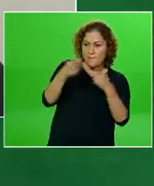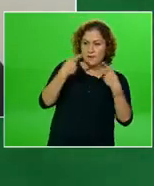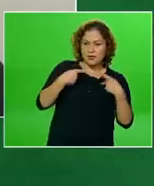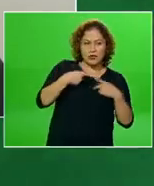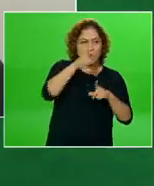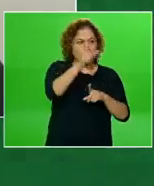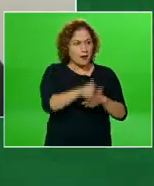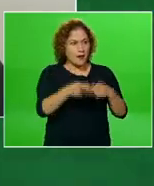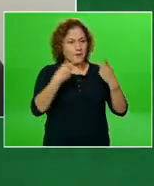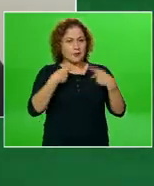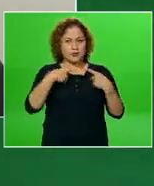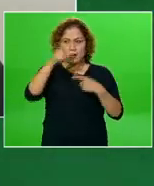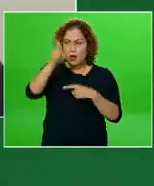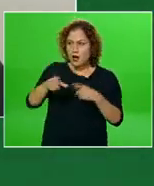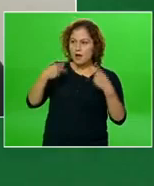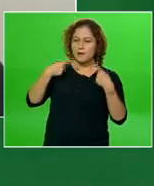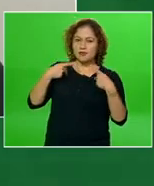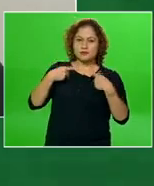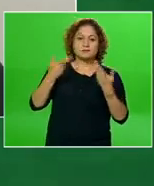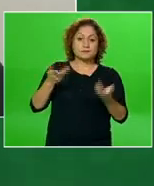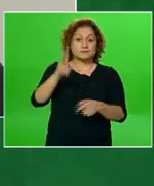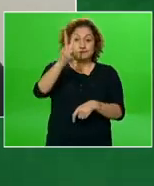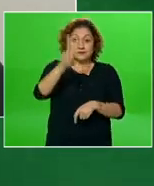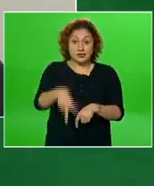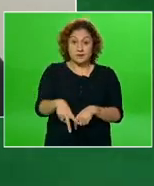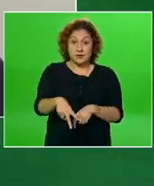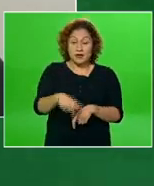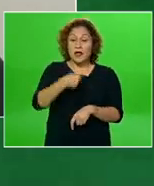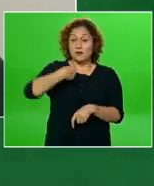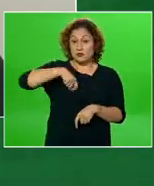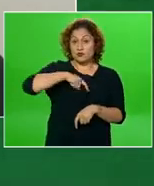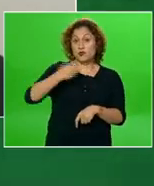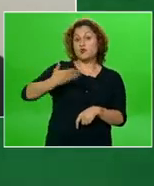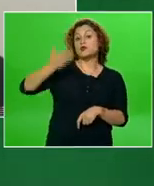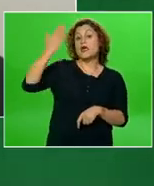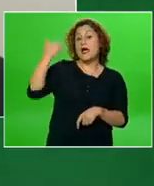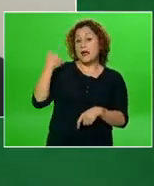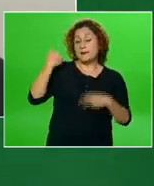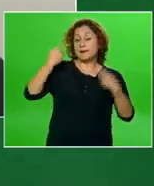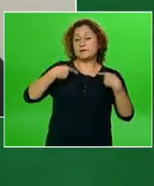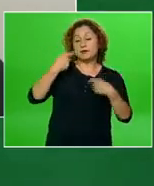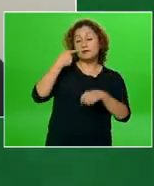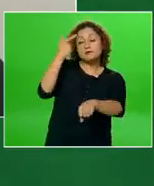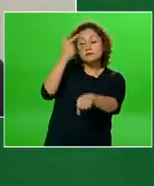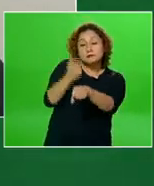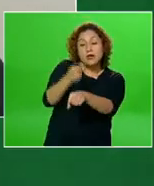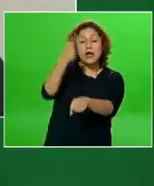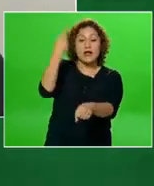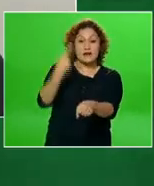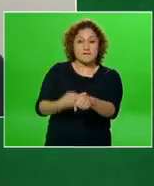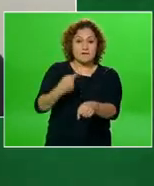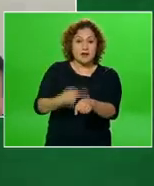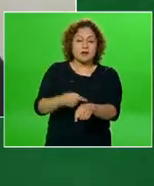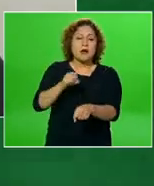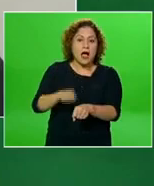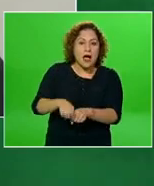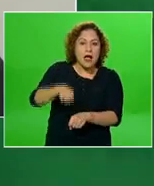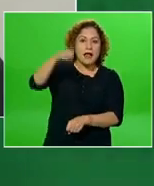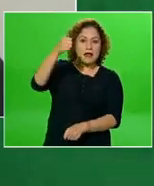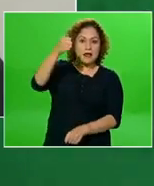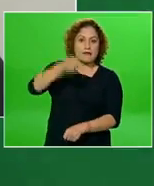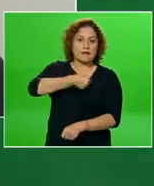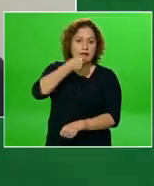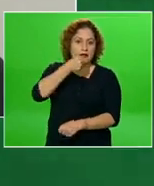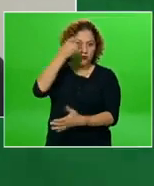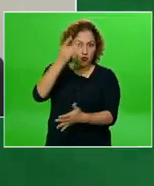cierto las principales comorbilidades que hemos mencionado pueden estar presentes en cualquier edad de la vida cuando se hacen